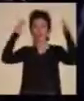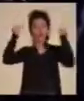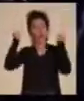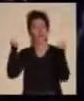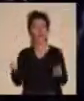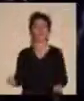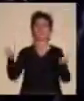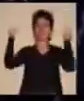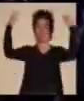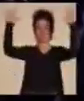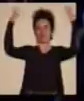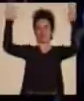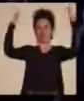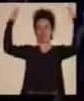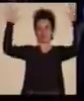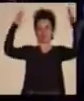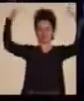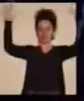ellas.